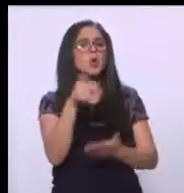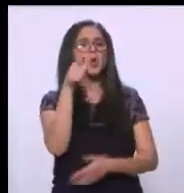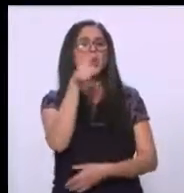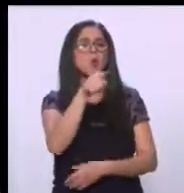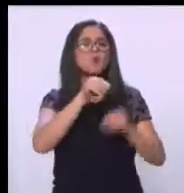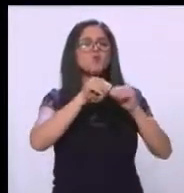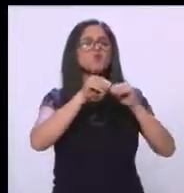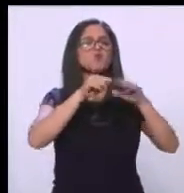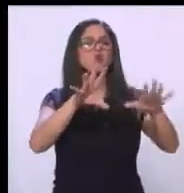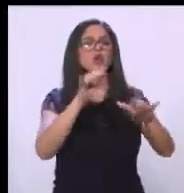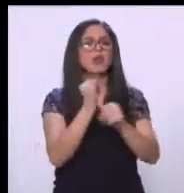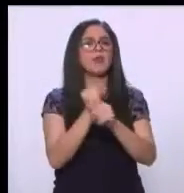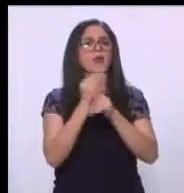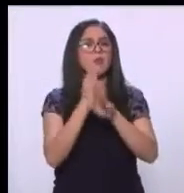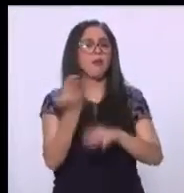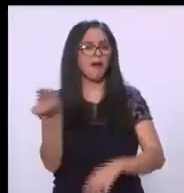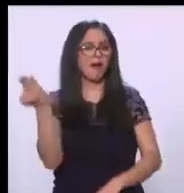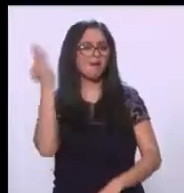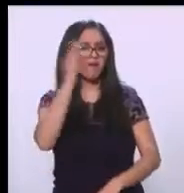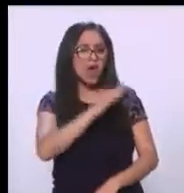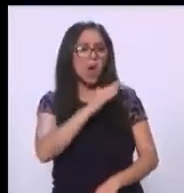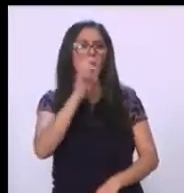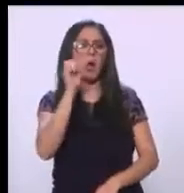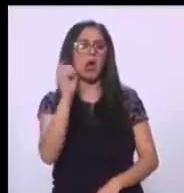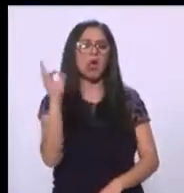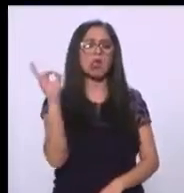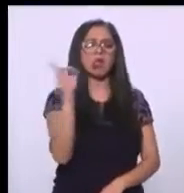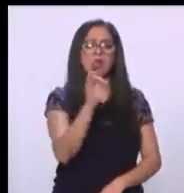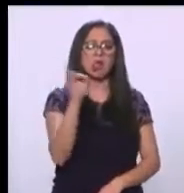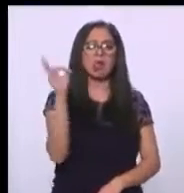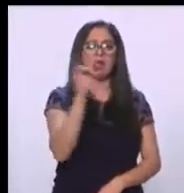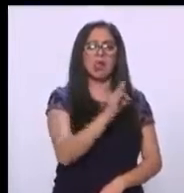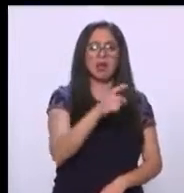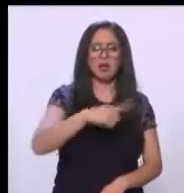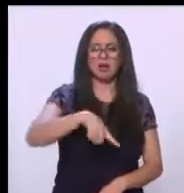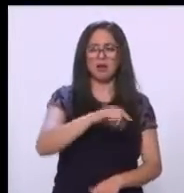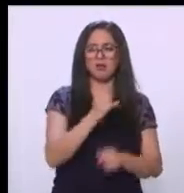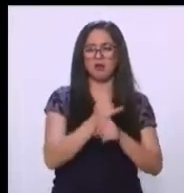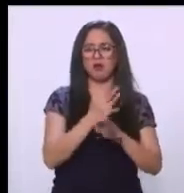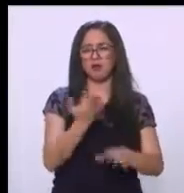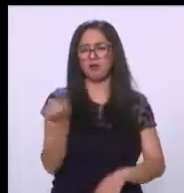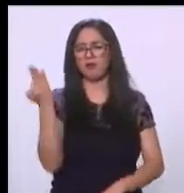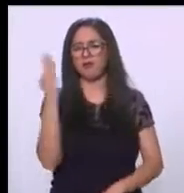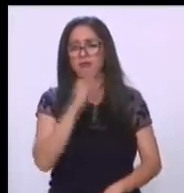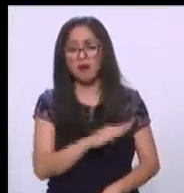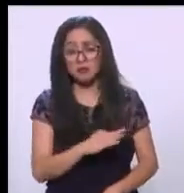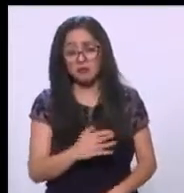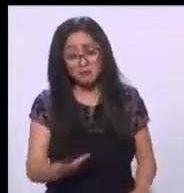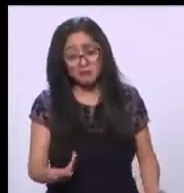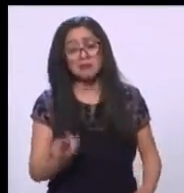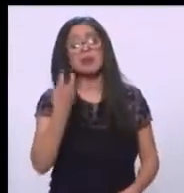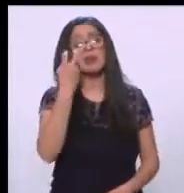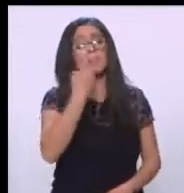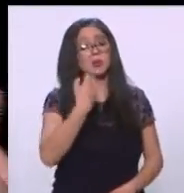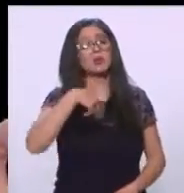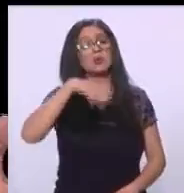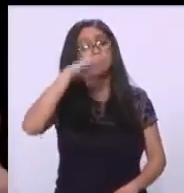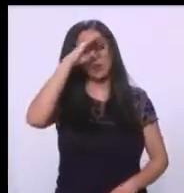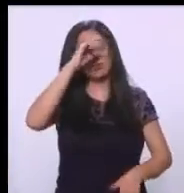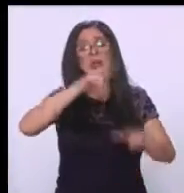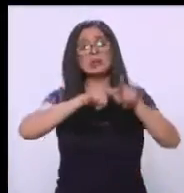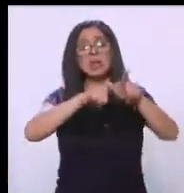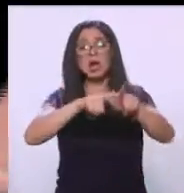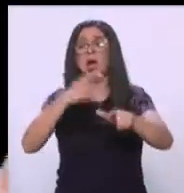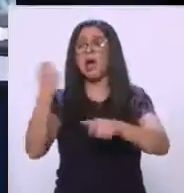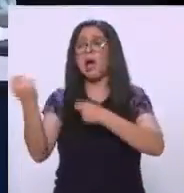o de manipular la información. La discusión yo creo que va a durar mucho tiempo, tiene que ver mucho con las redes, el anonimato que a